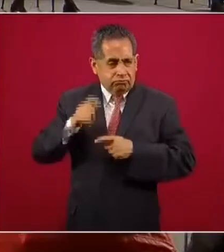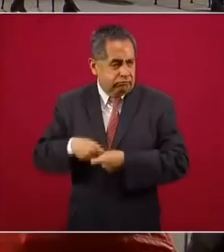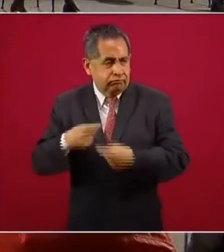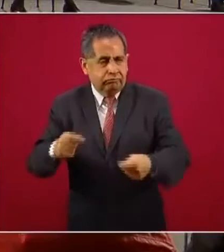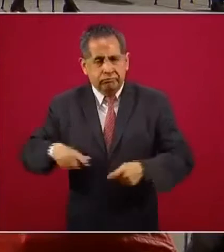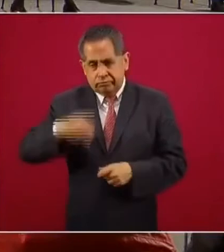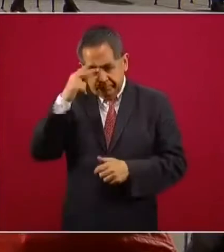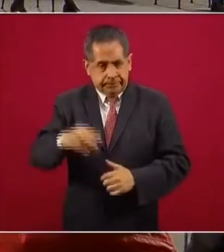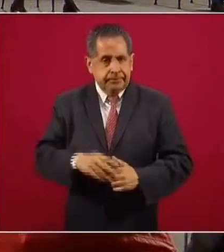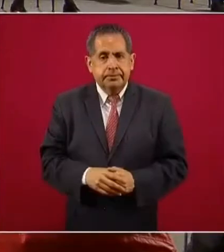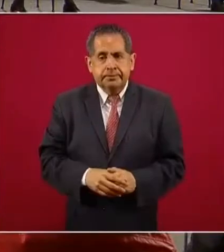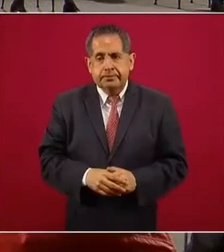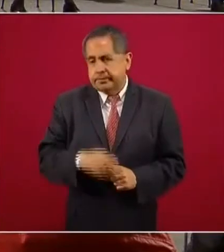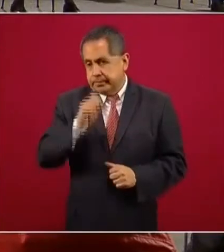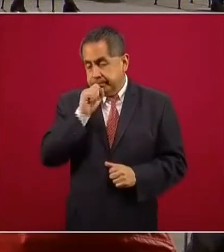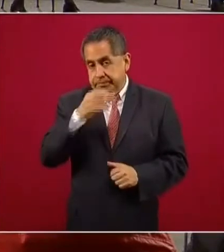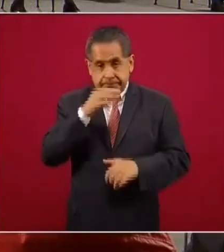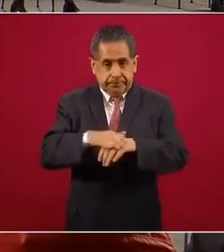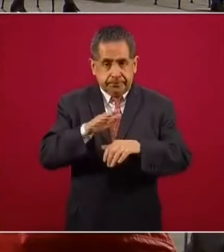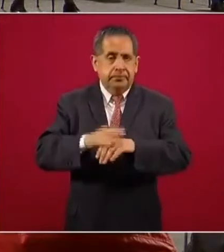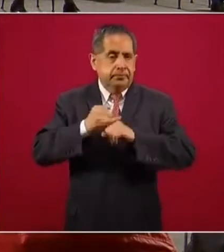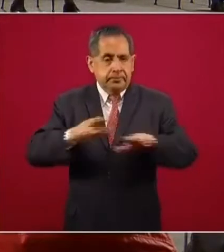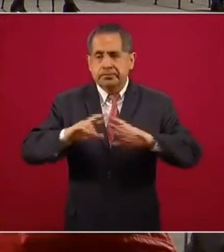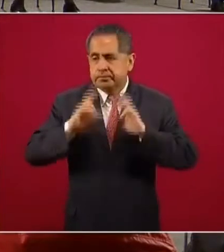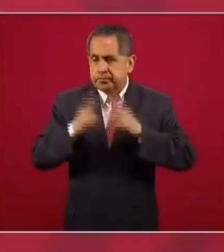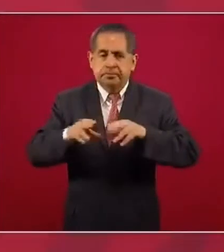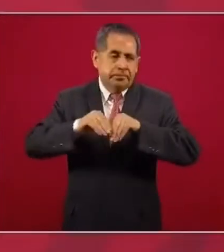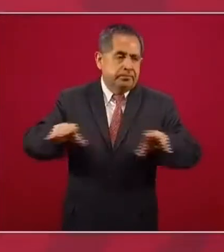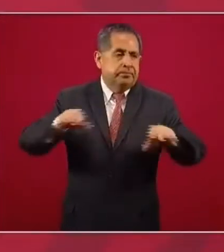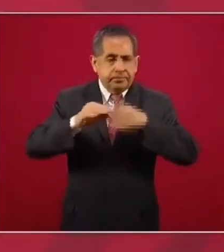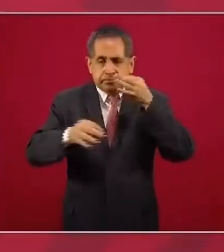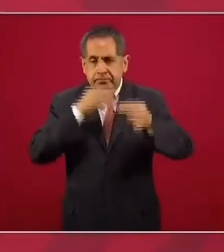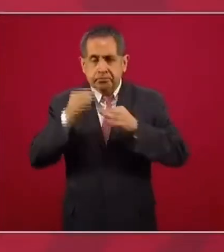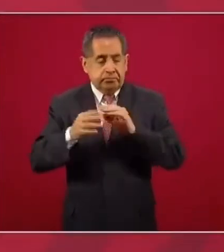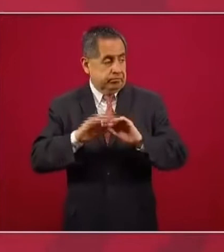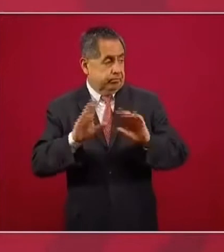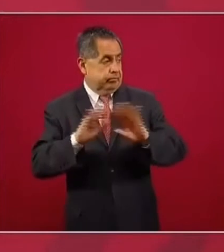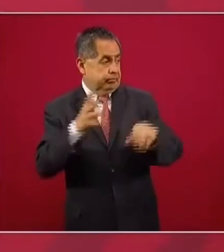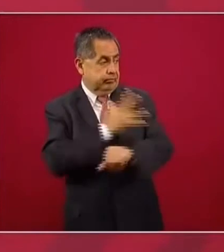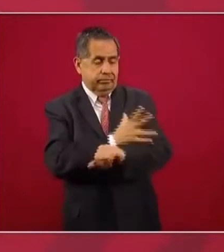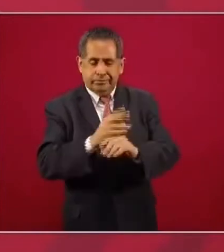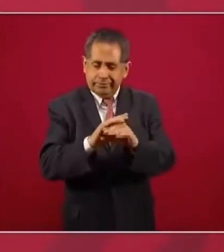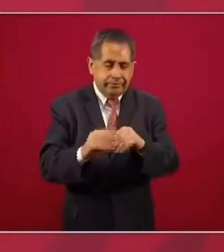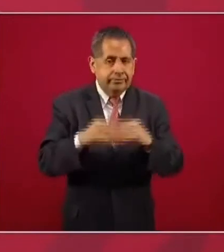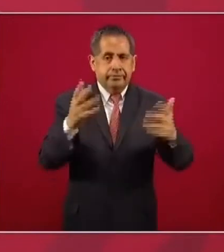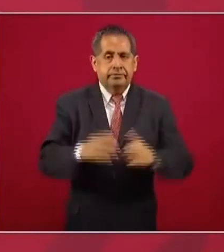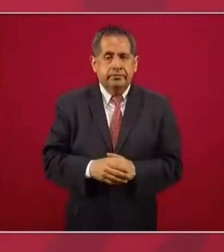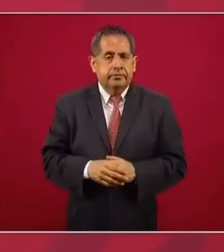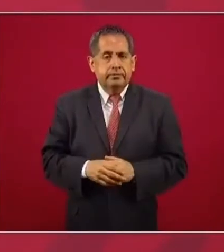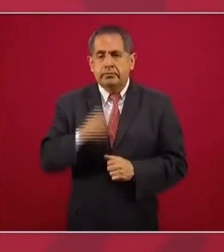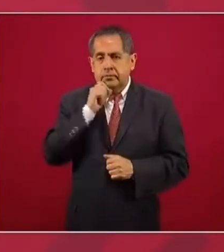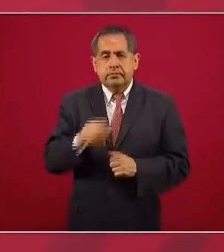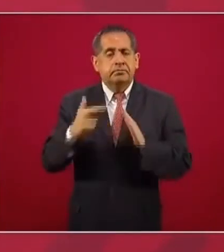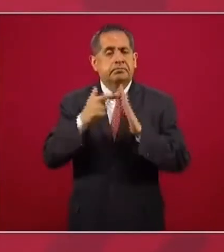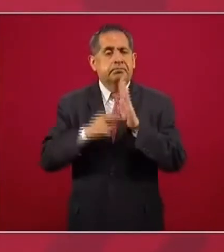mexicano. También reuniones informativas con el mercado, total transparencia. Luego, las bases